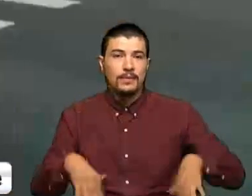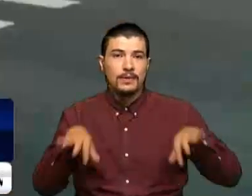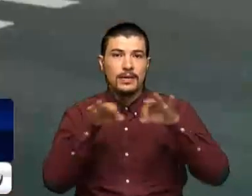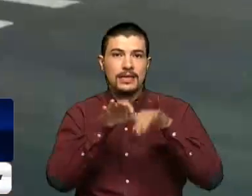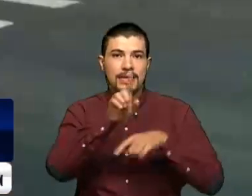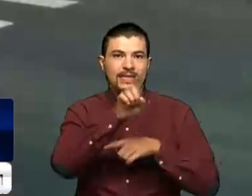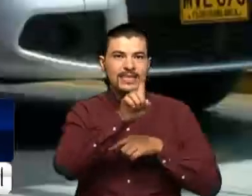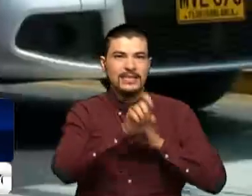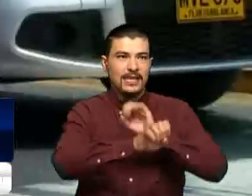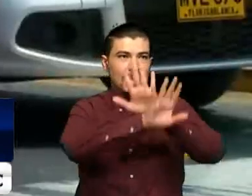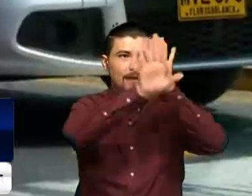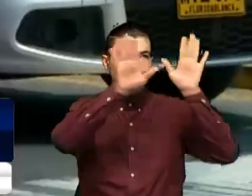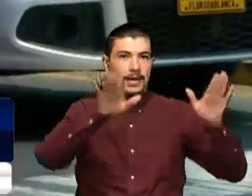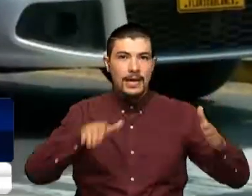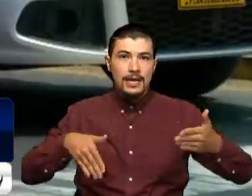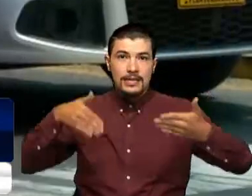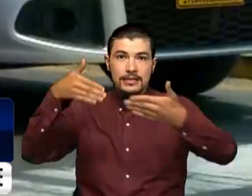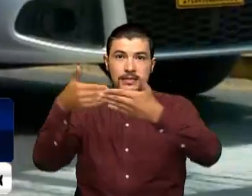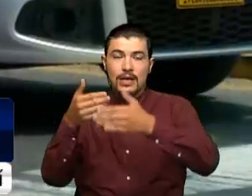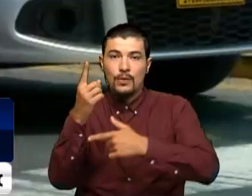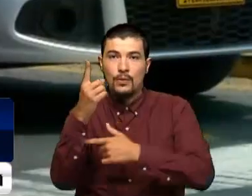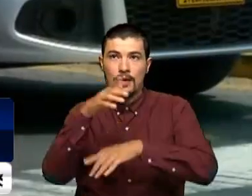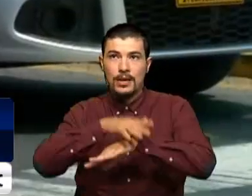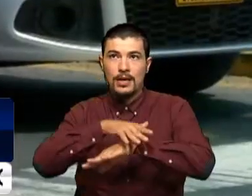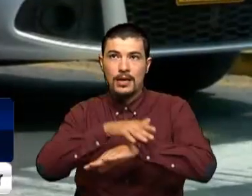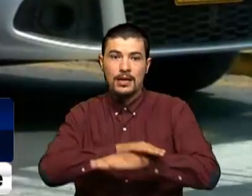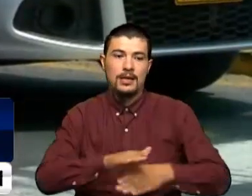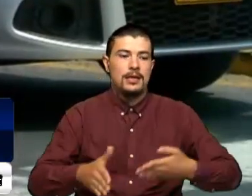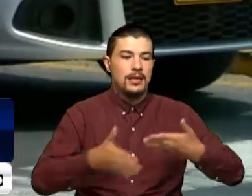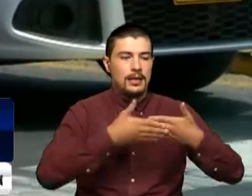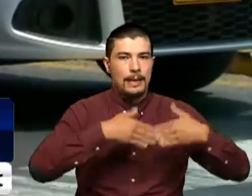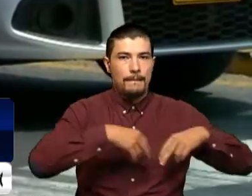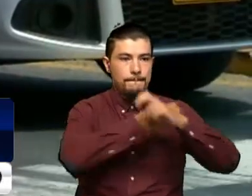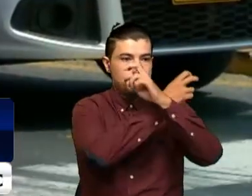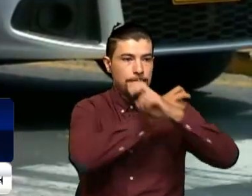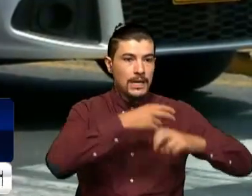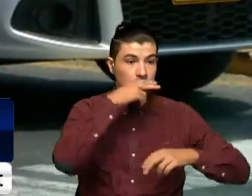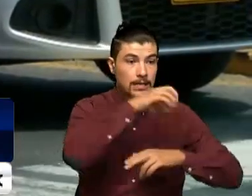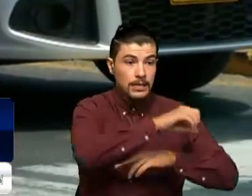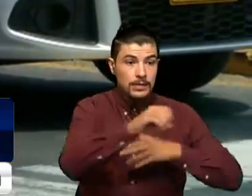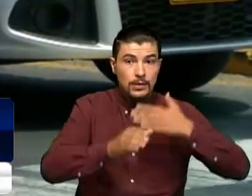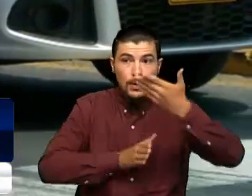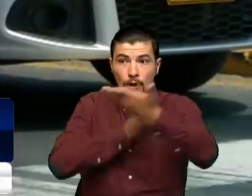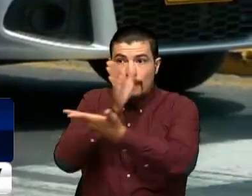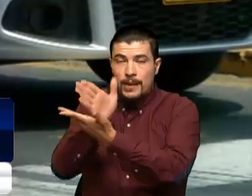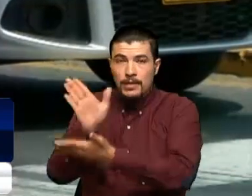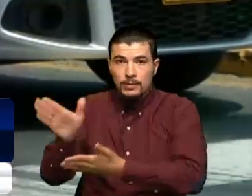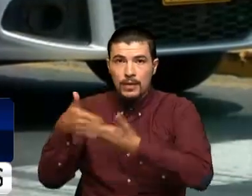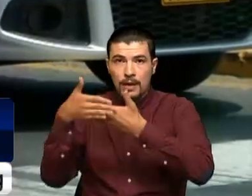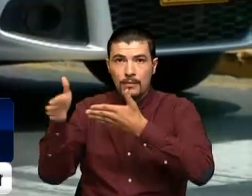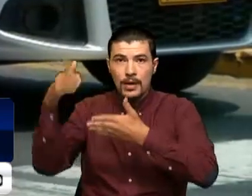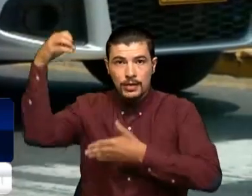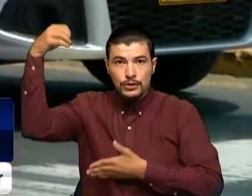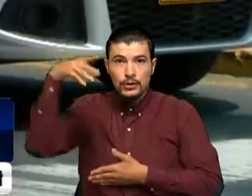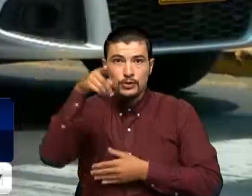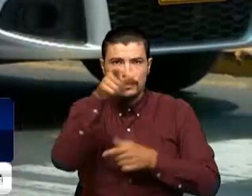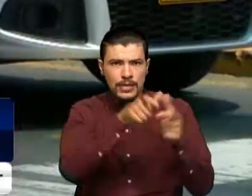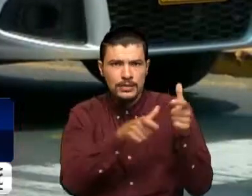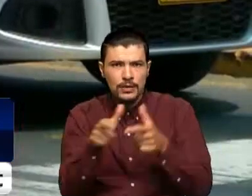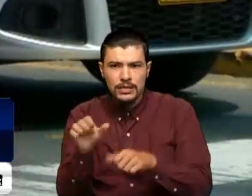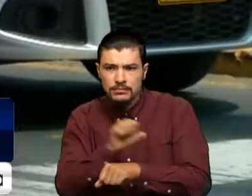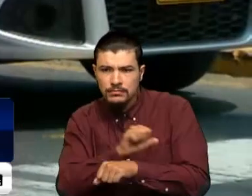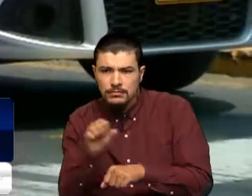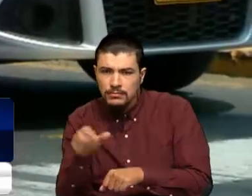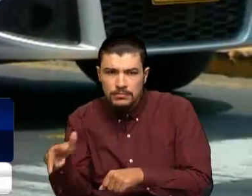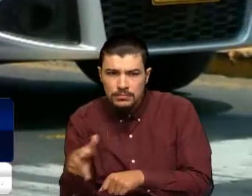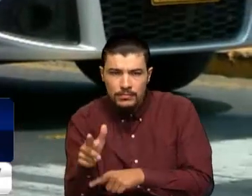6 de la mañana hasta la 1 de la tarde. El cierre irá desde el Parque de los Niños hasta la Puerta del Sol. Los conductores deberán buscar